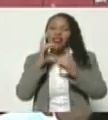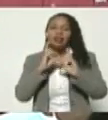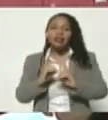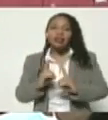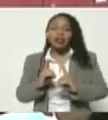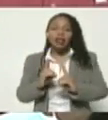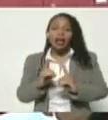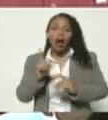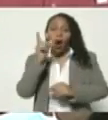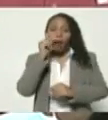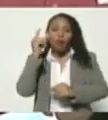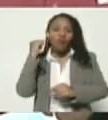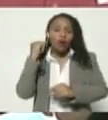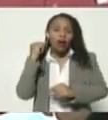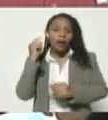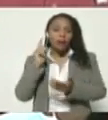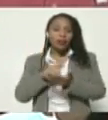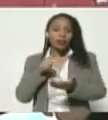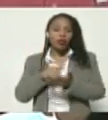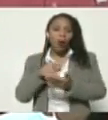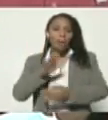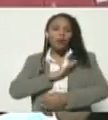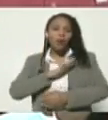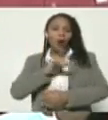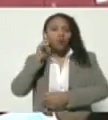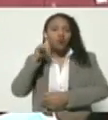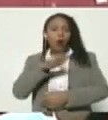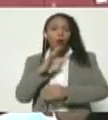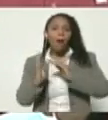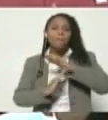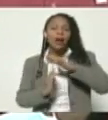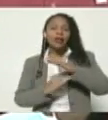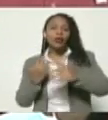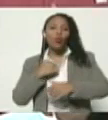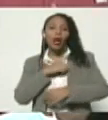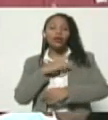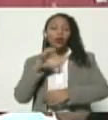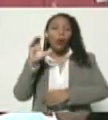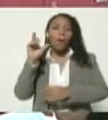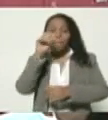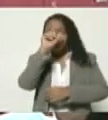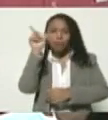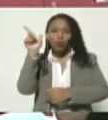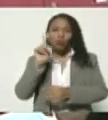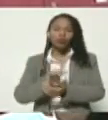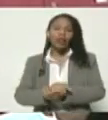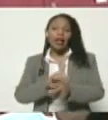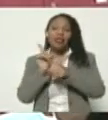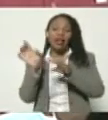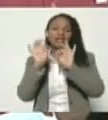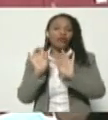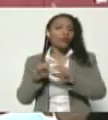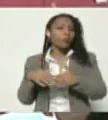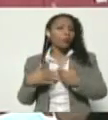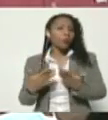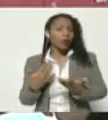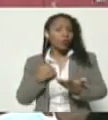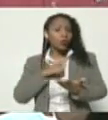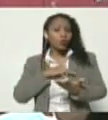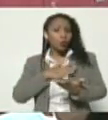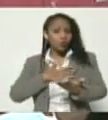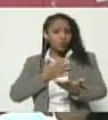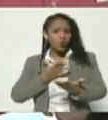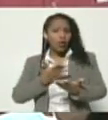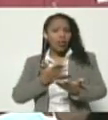candidatos y las candidatas es el propio pueblo, las bases de nuestro partido. De esa manera, nosotros